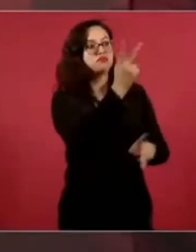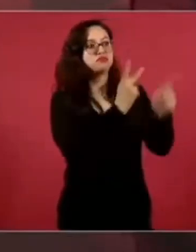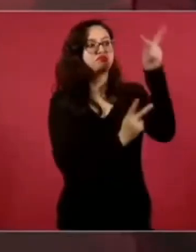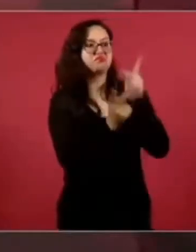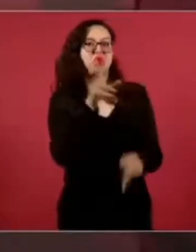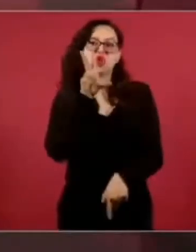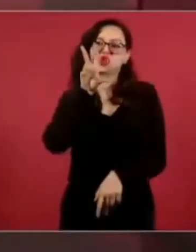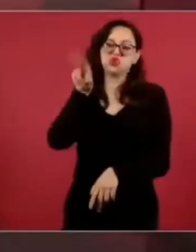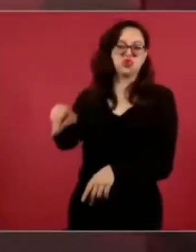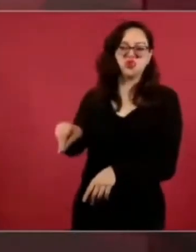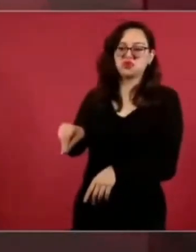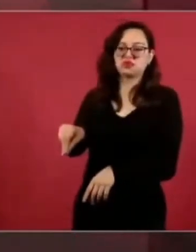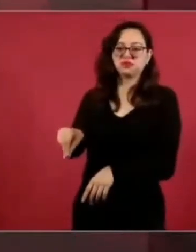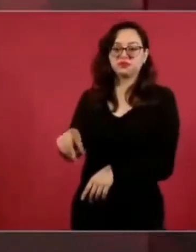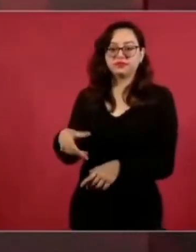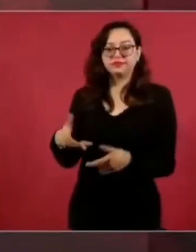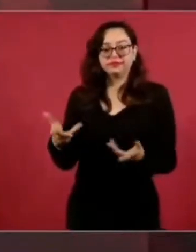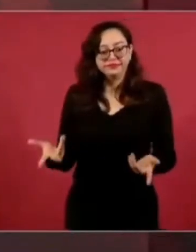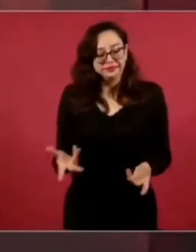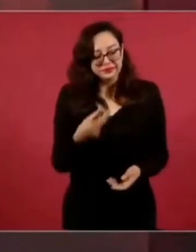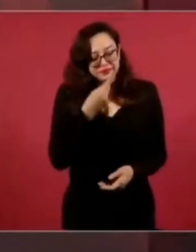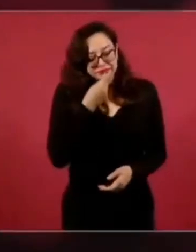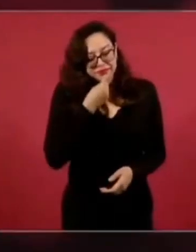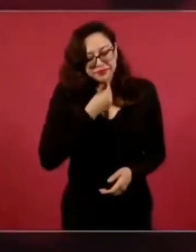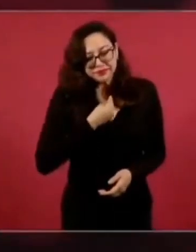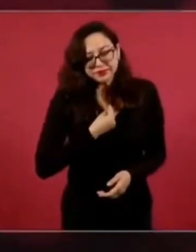Entonces tenían que rentar sus tierras.